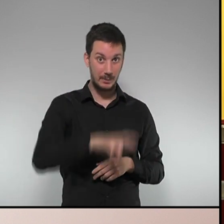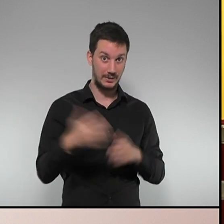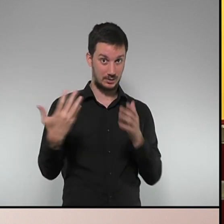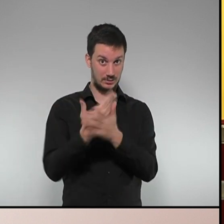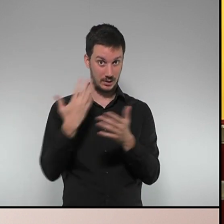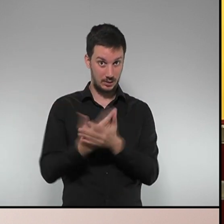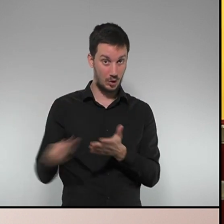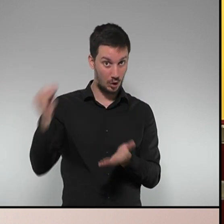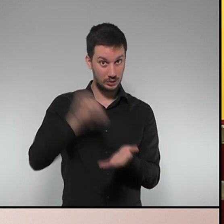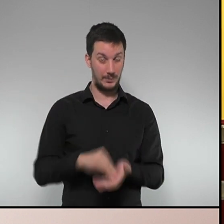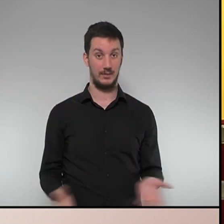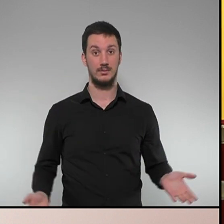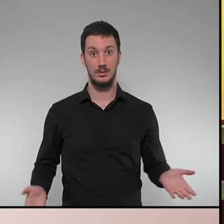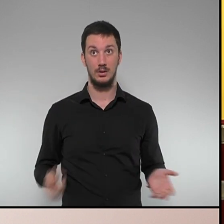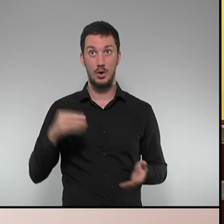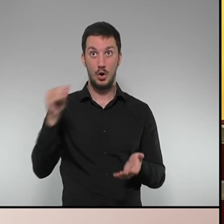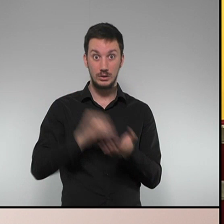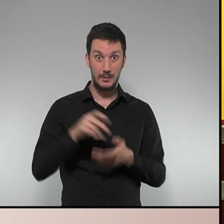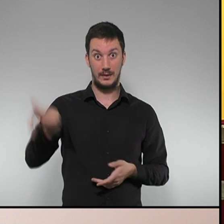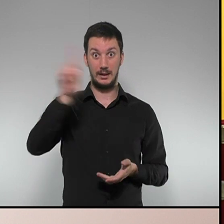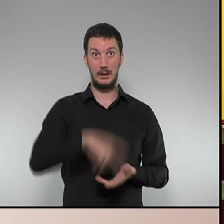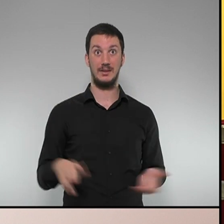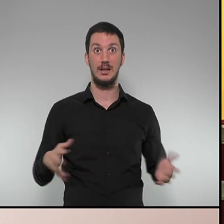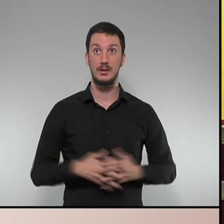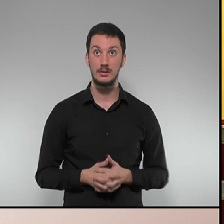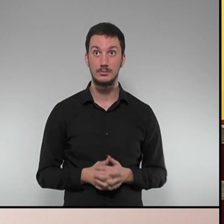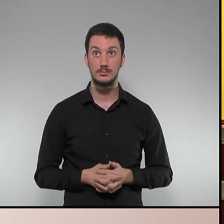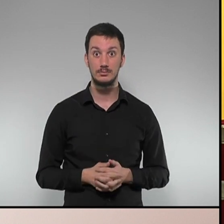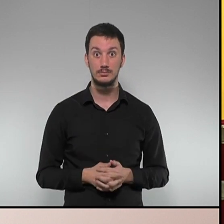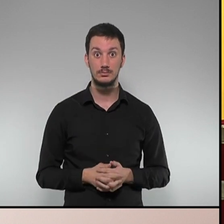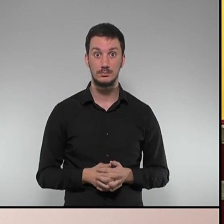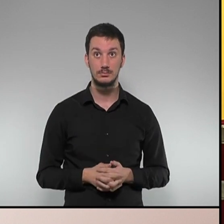senyor diputat. Ho està tornant a dir, ho està tornant a repetir. Per tant,